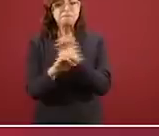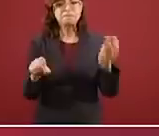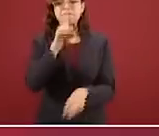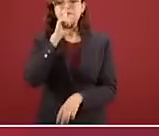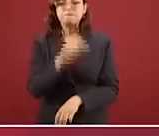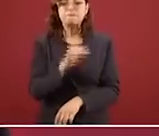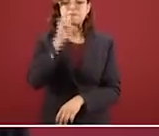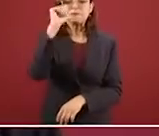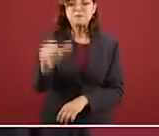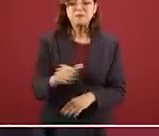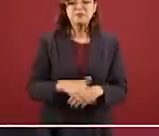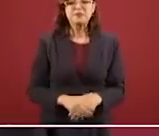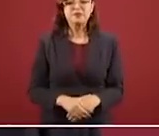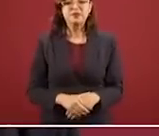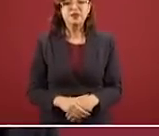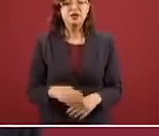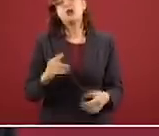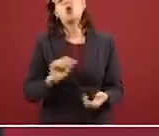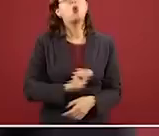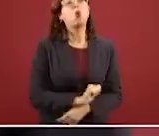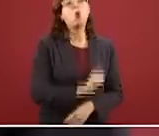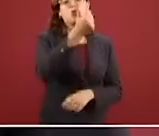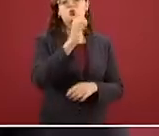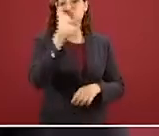Se gobernó con recetas